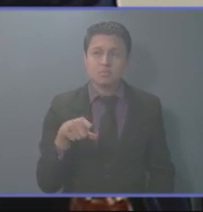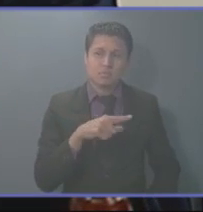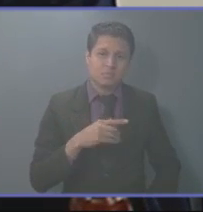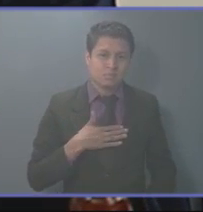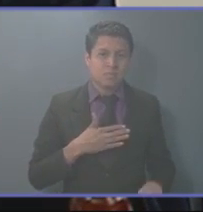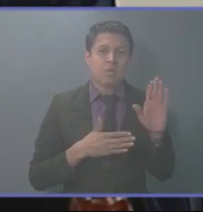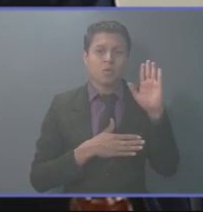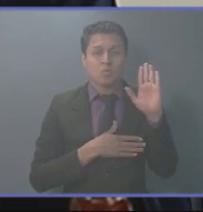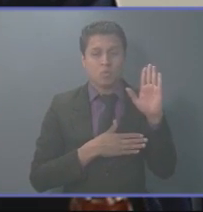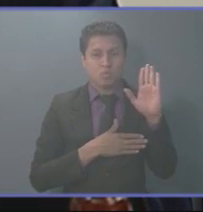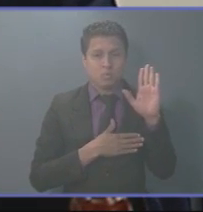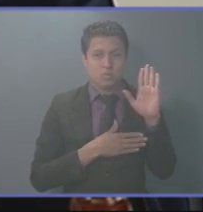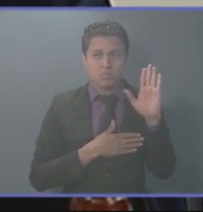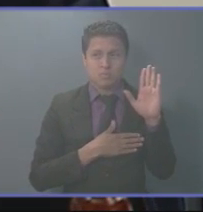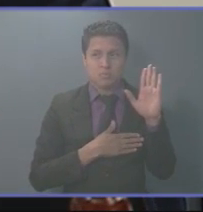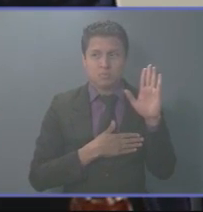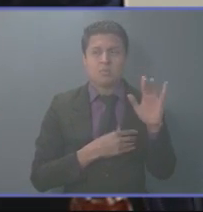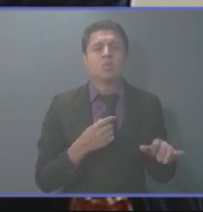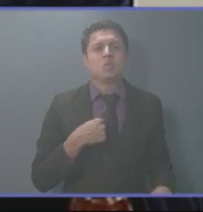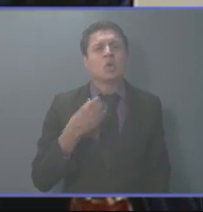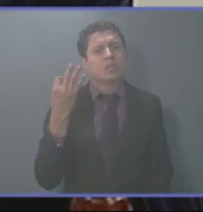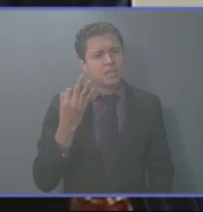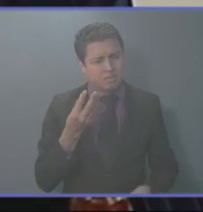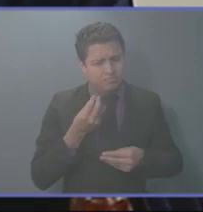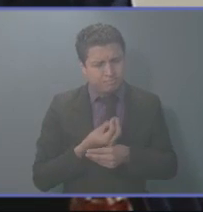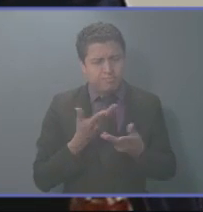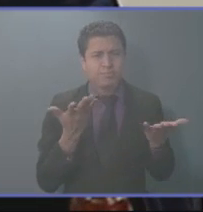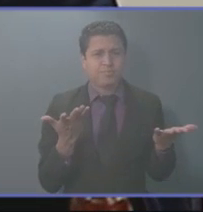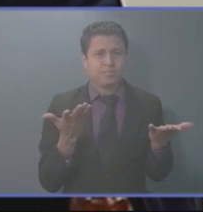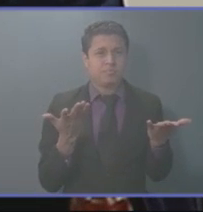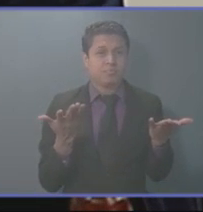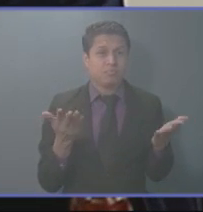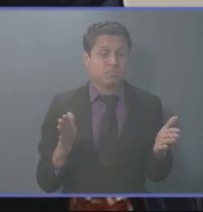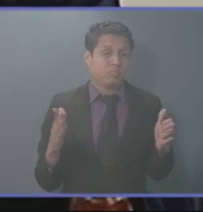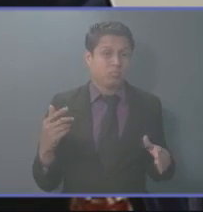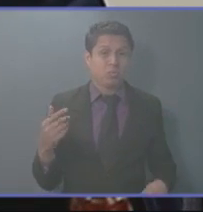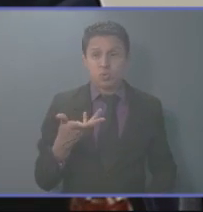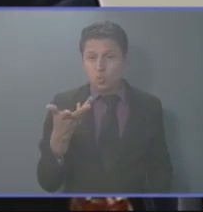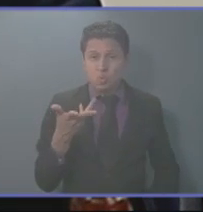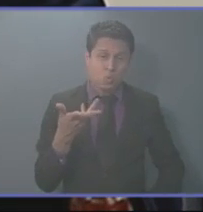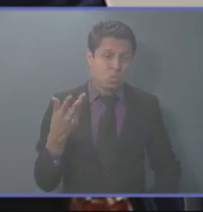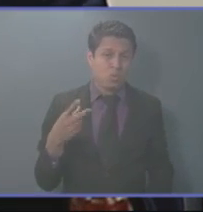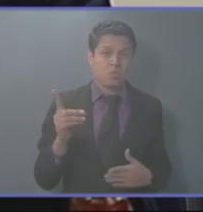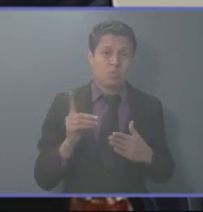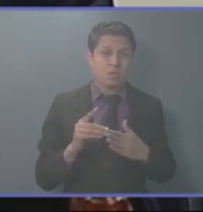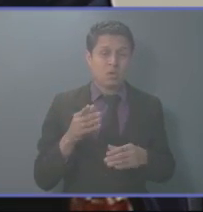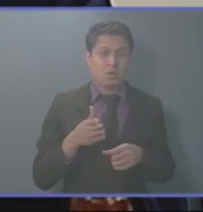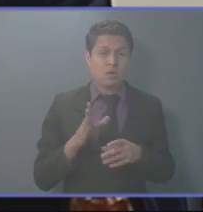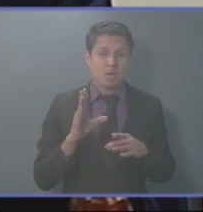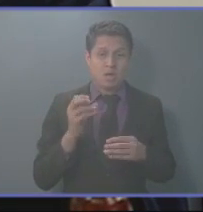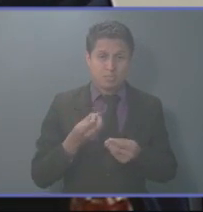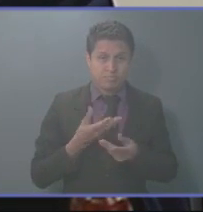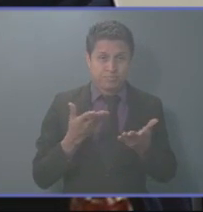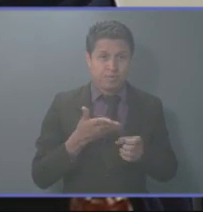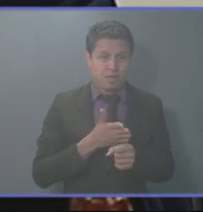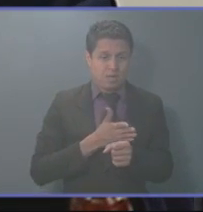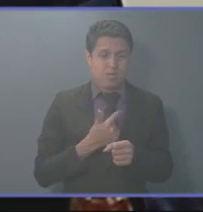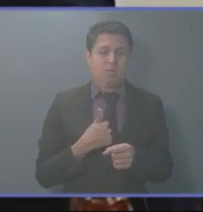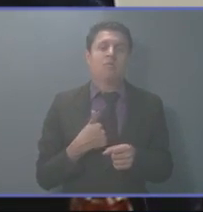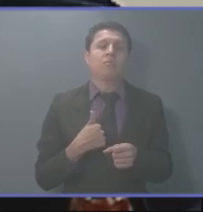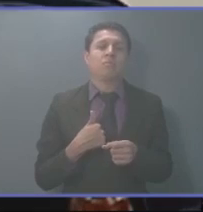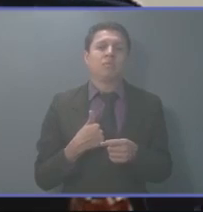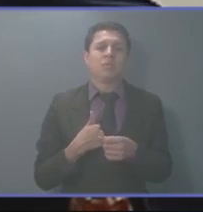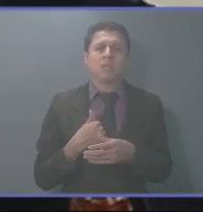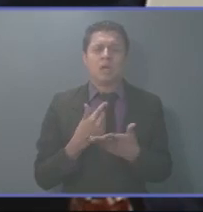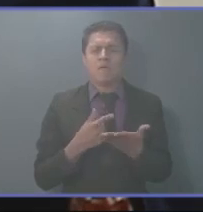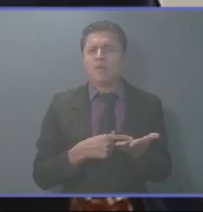compromiso. Y lo tengo que decir, porque en las intervenciones de todos los colegas que me han antecedido, Se les ha ido